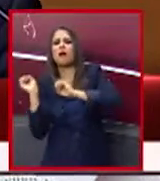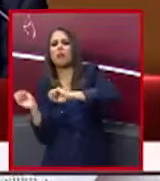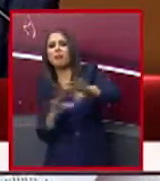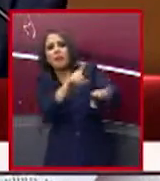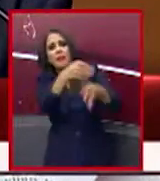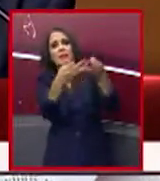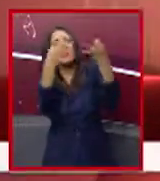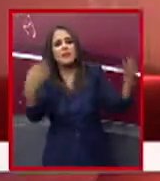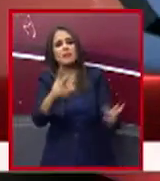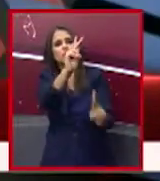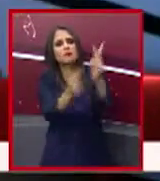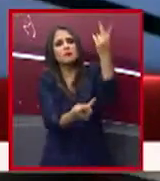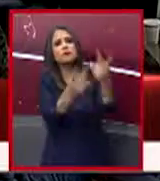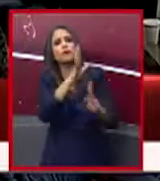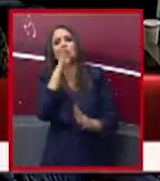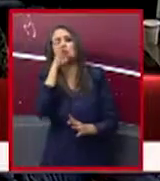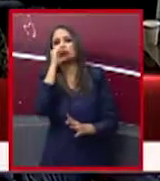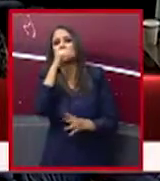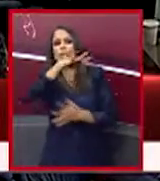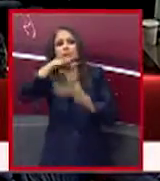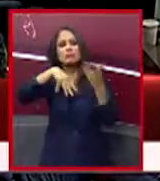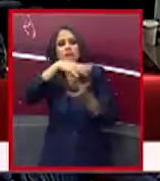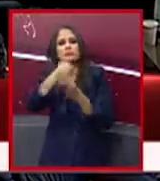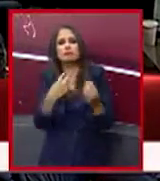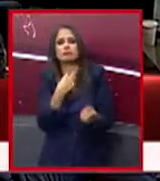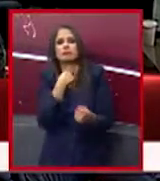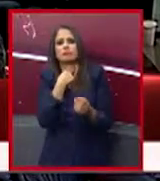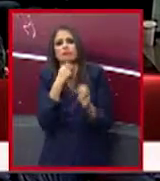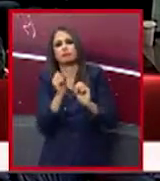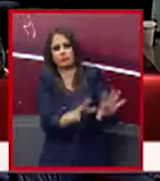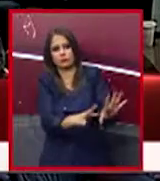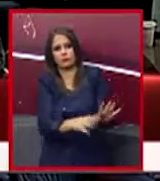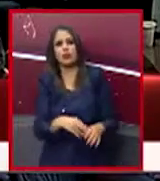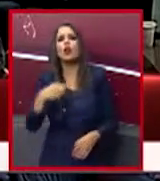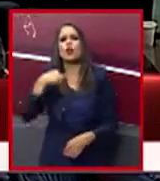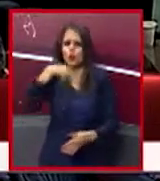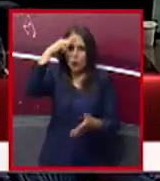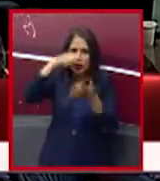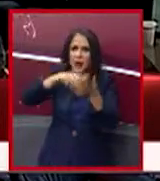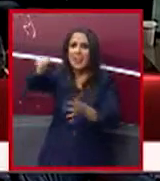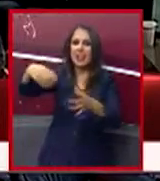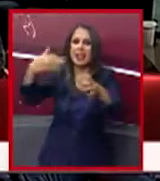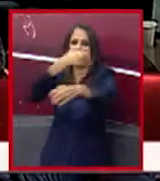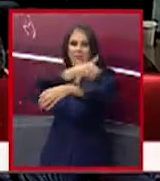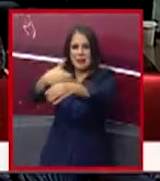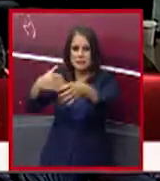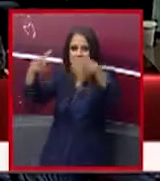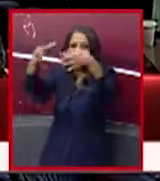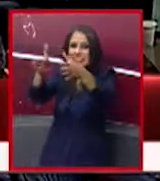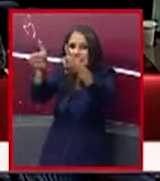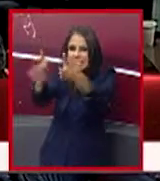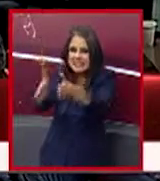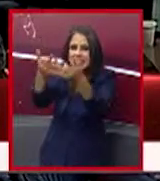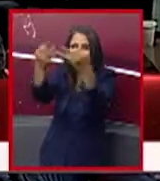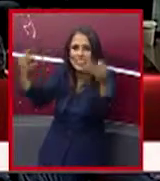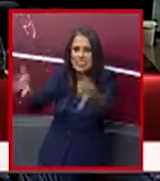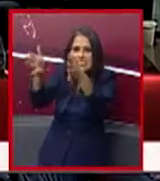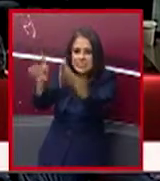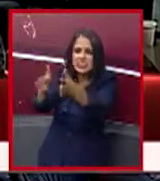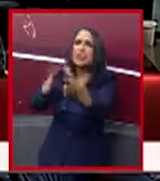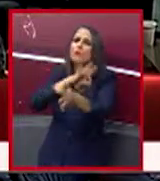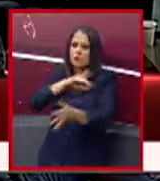tierras productivas. Creemos en la agricultura familiar, creemos en la célula básica de producción como el gran